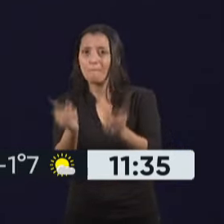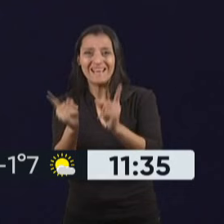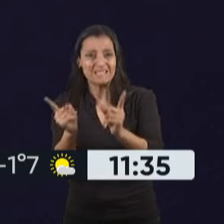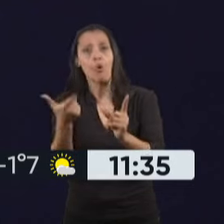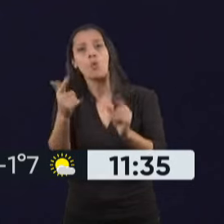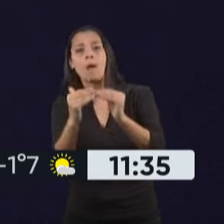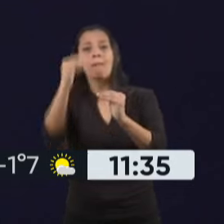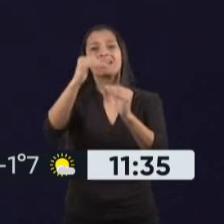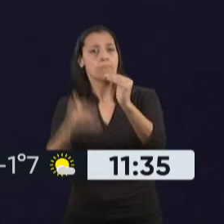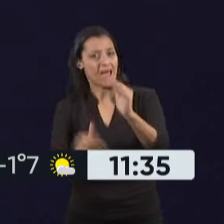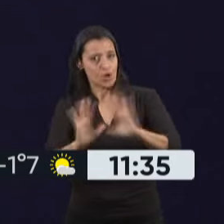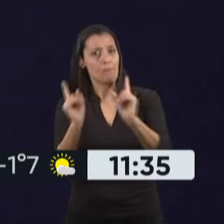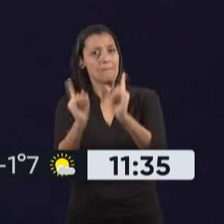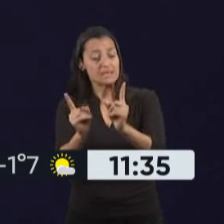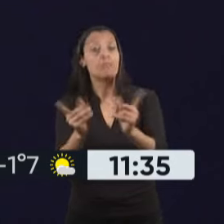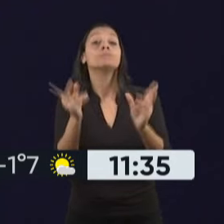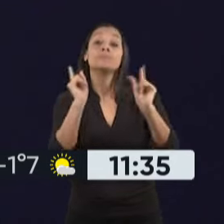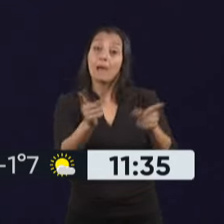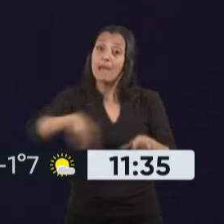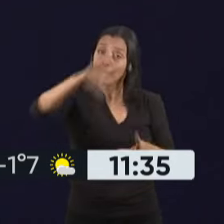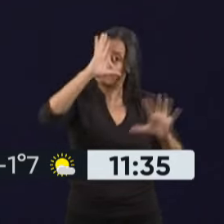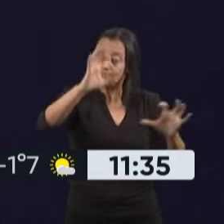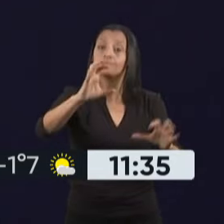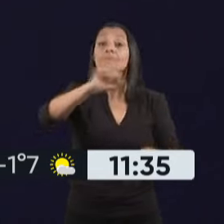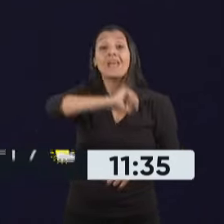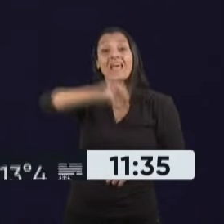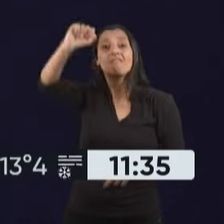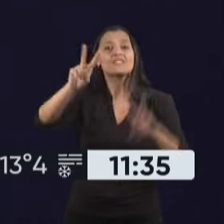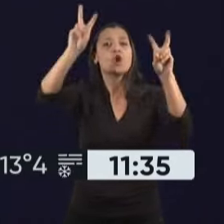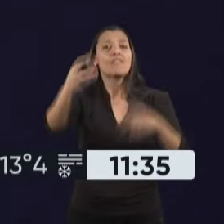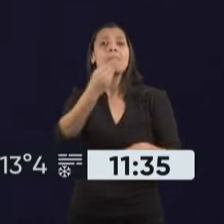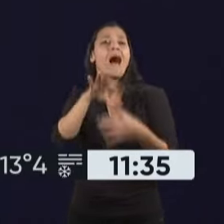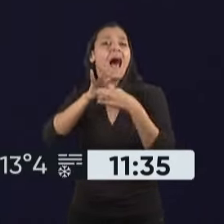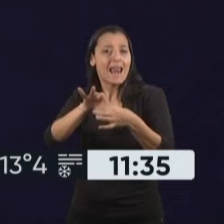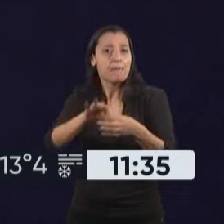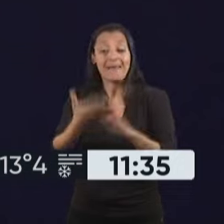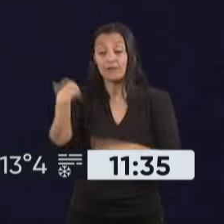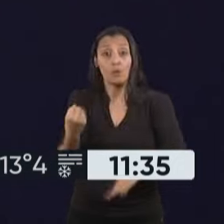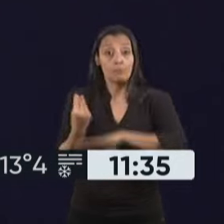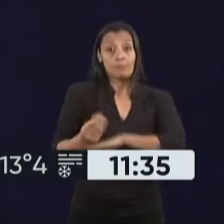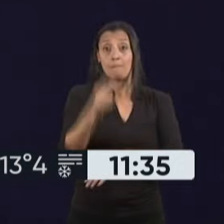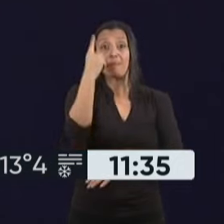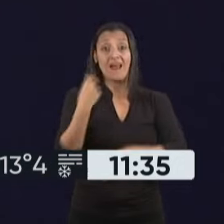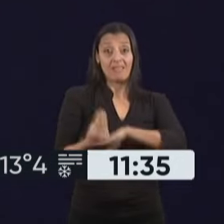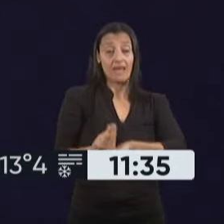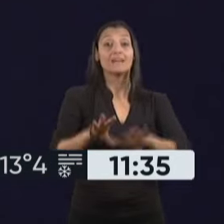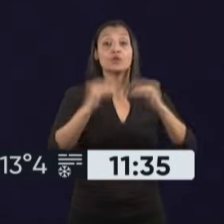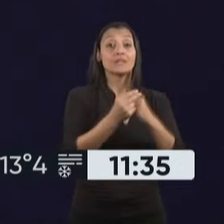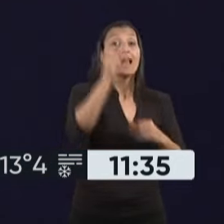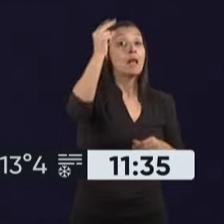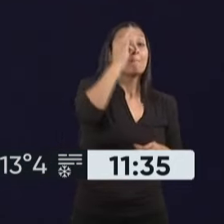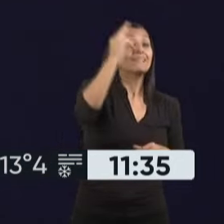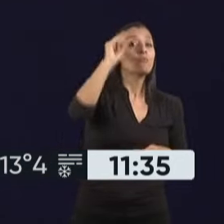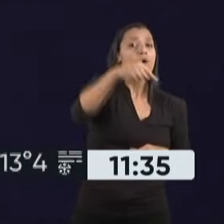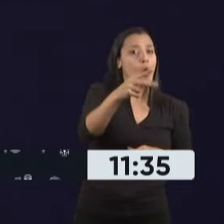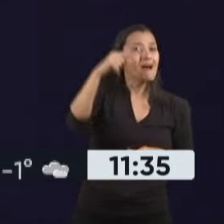Y solo para recordarlo, de esta manera la evolución de la inflación en alimentos desde el comienzo de la gestión fue